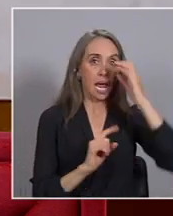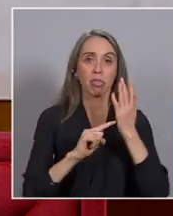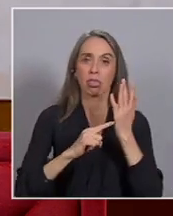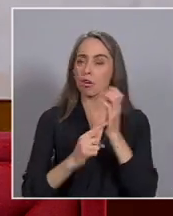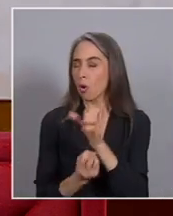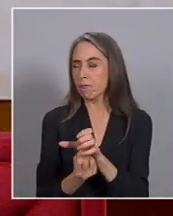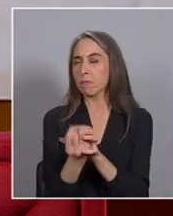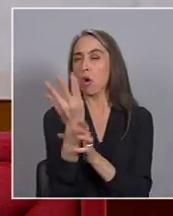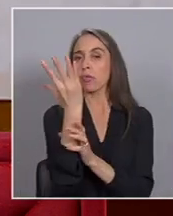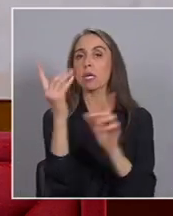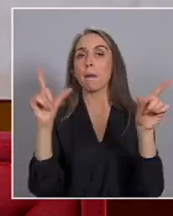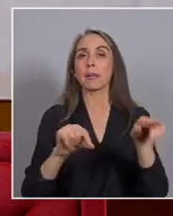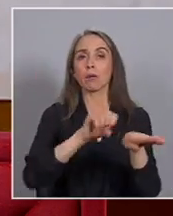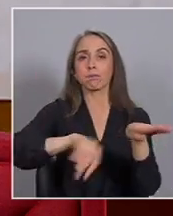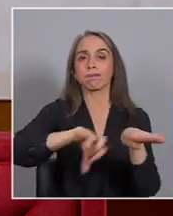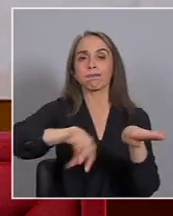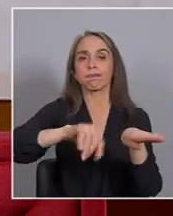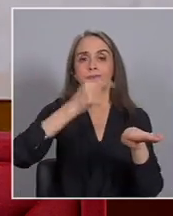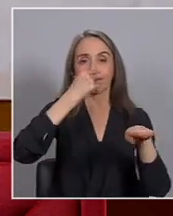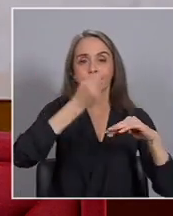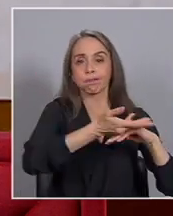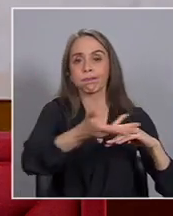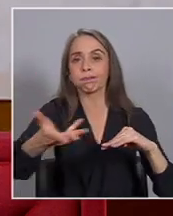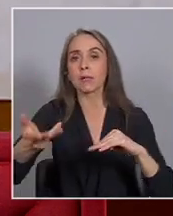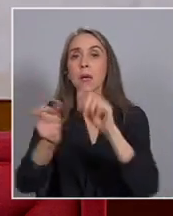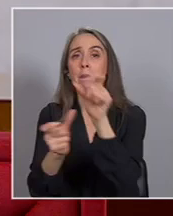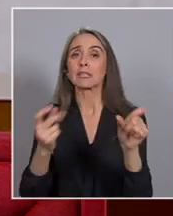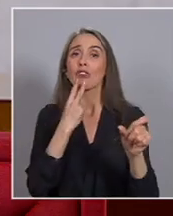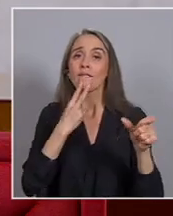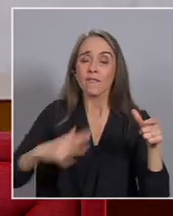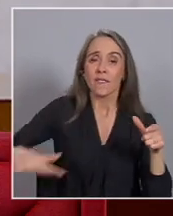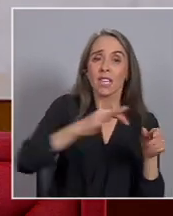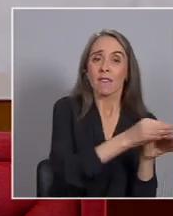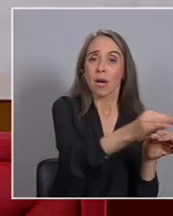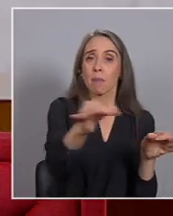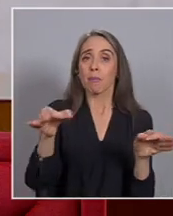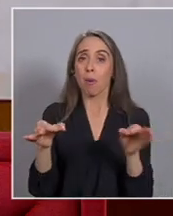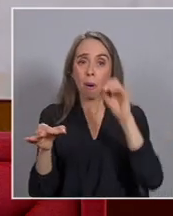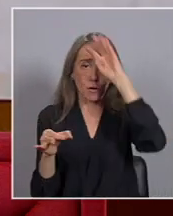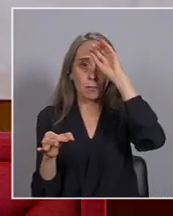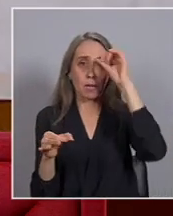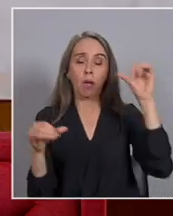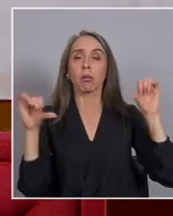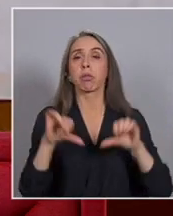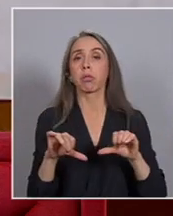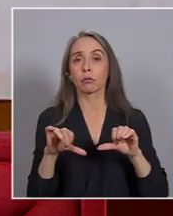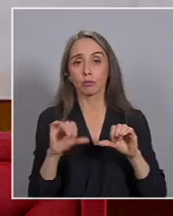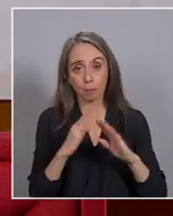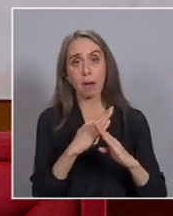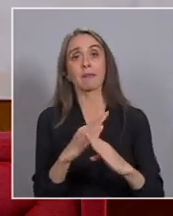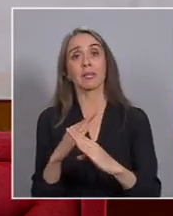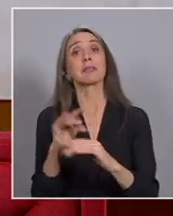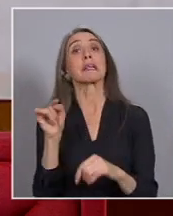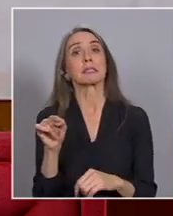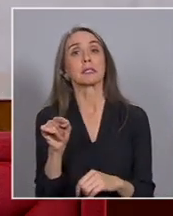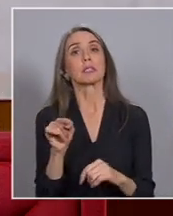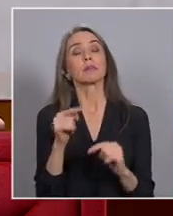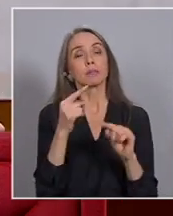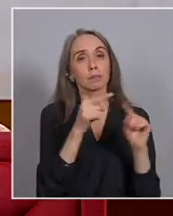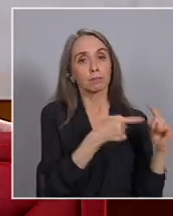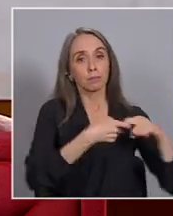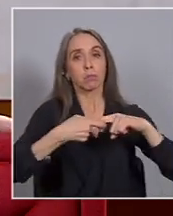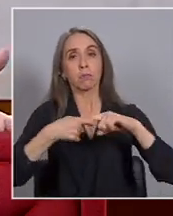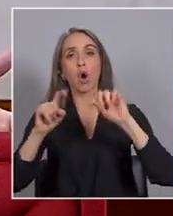punta que disminuya los impactos negativos en la vida de las personas que habitan en las zonas mineras. Ahora esto nos lleva inmediatamente a otro